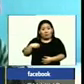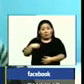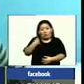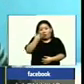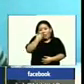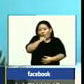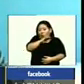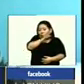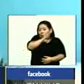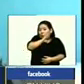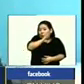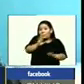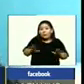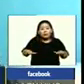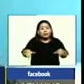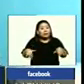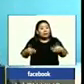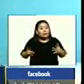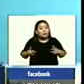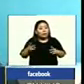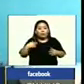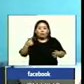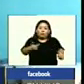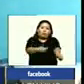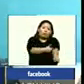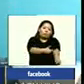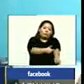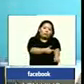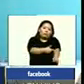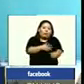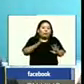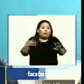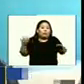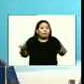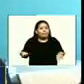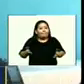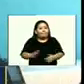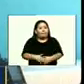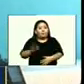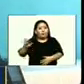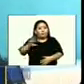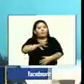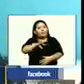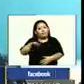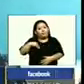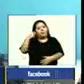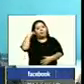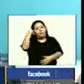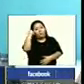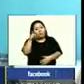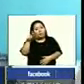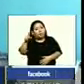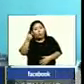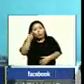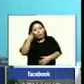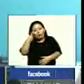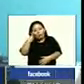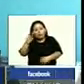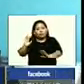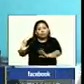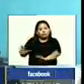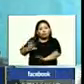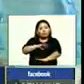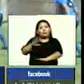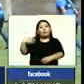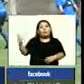enfermó a último momento, que tuvo que ser ingresado y evidentemente la familia es importante y él está cuidando ese detalle para poder